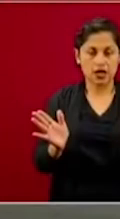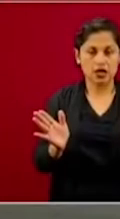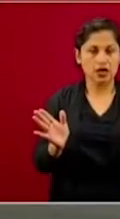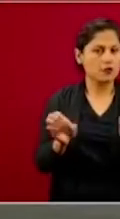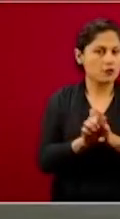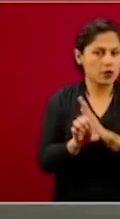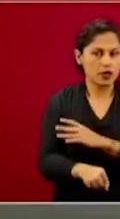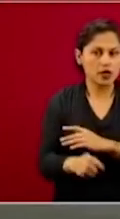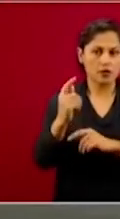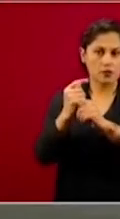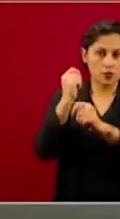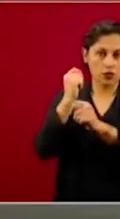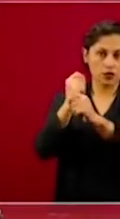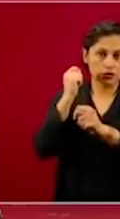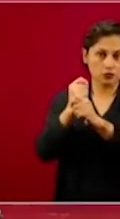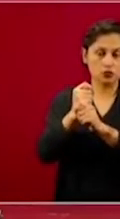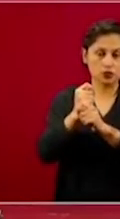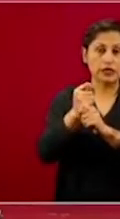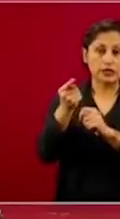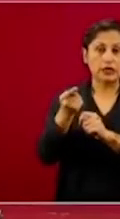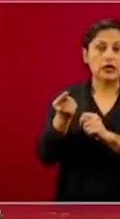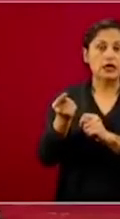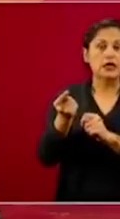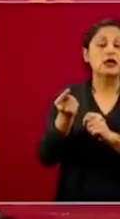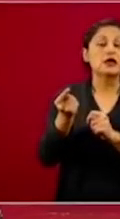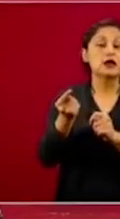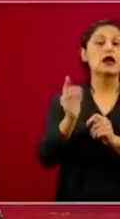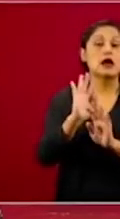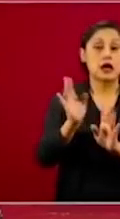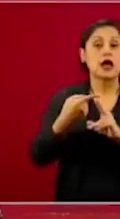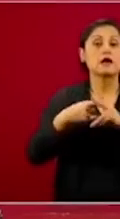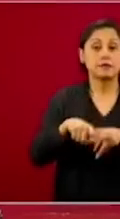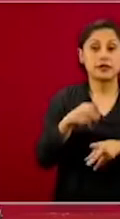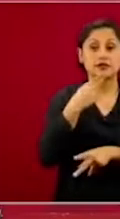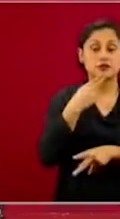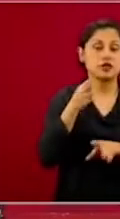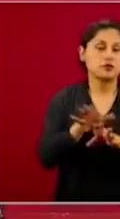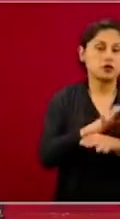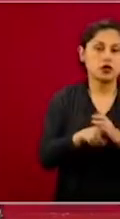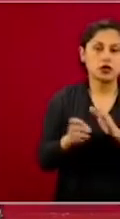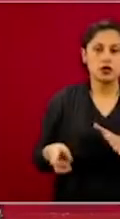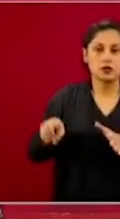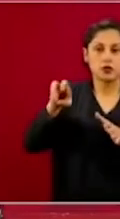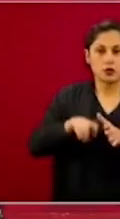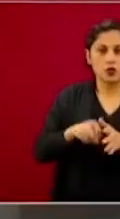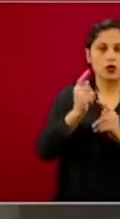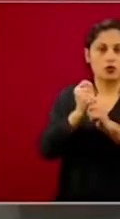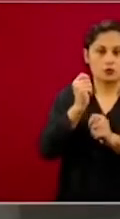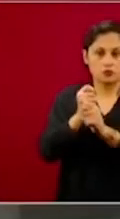donde se va a empezar a recuperar la movilidad. Entonces, estar en un microbús o en un autobús o en el